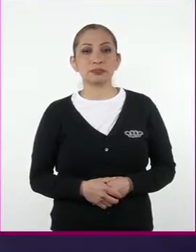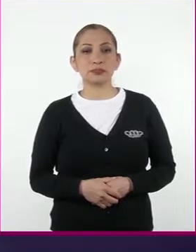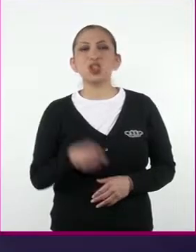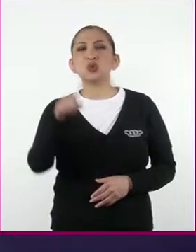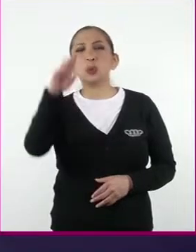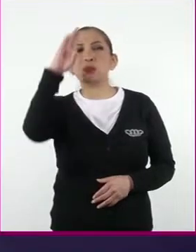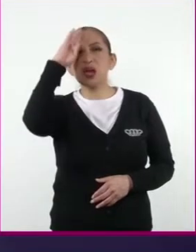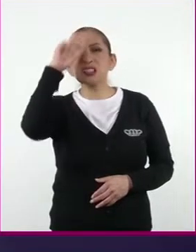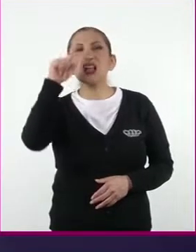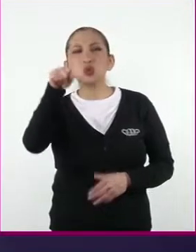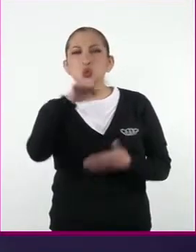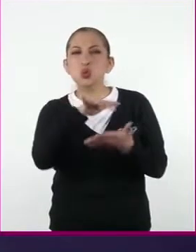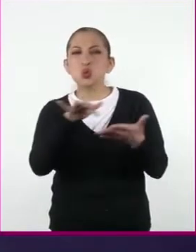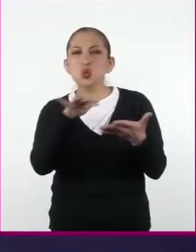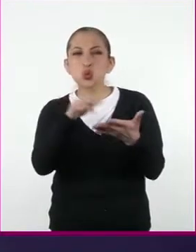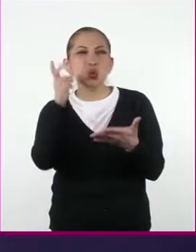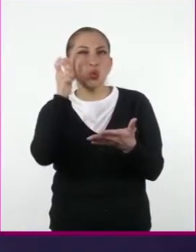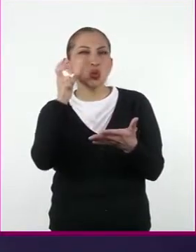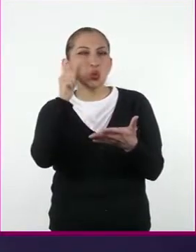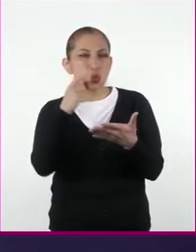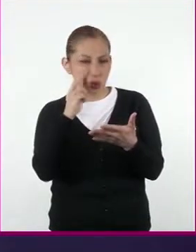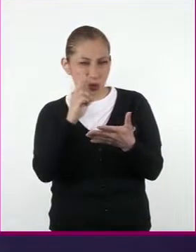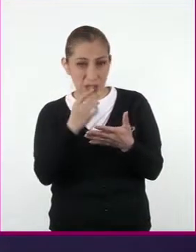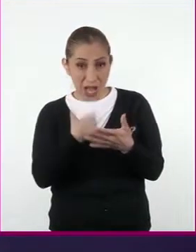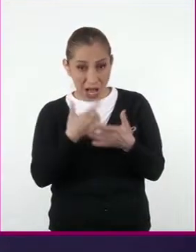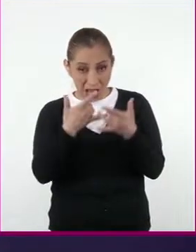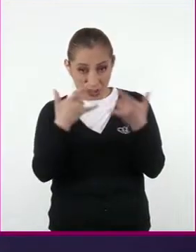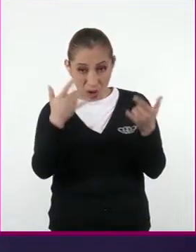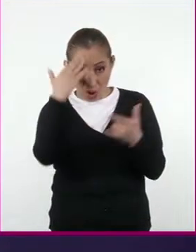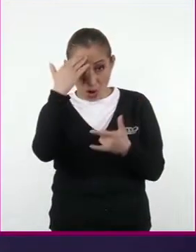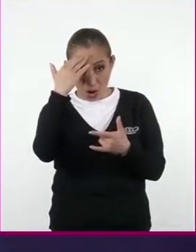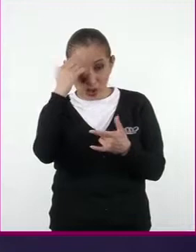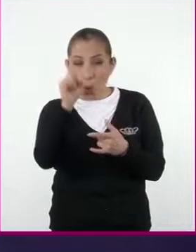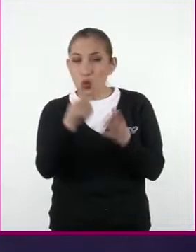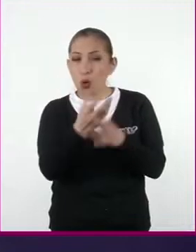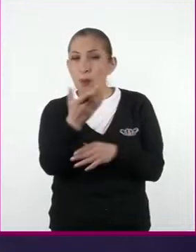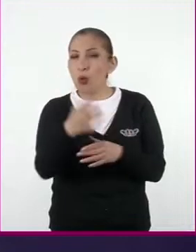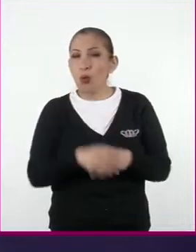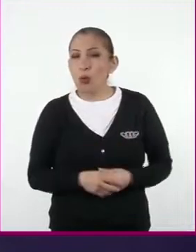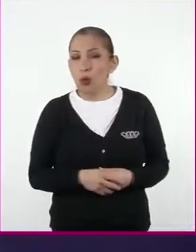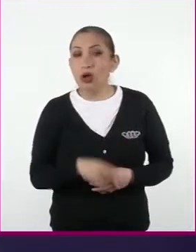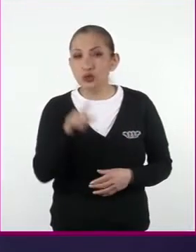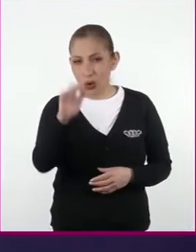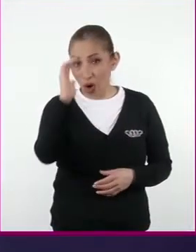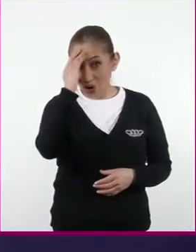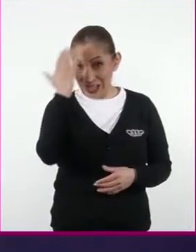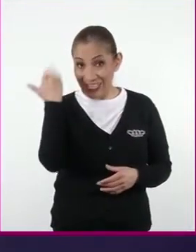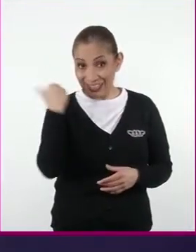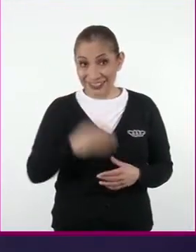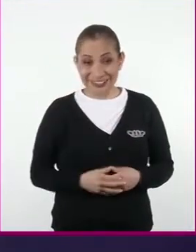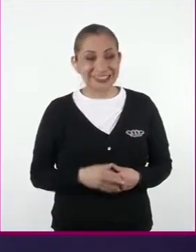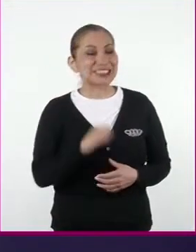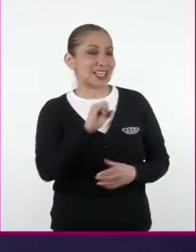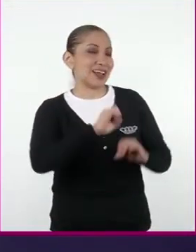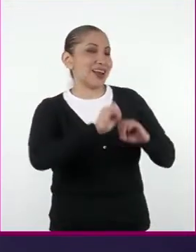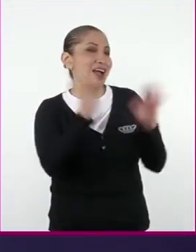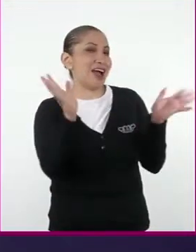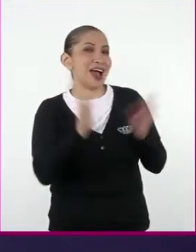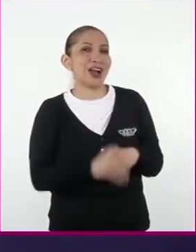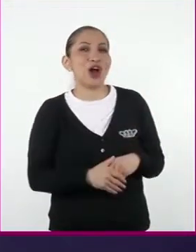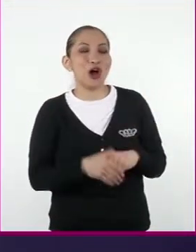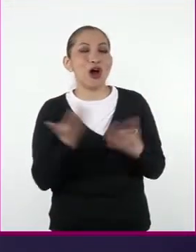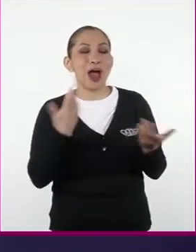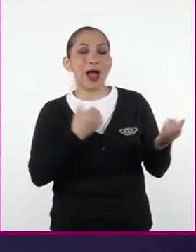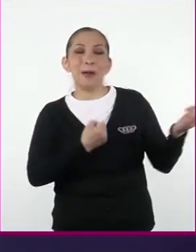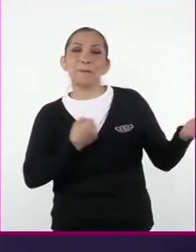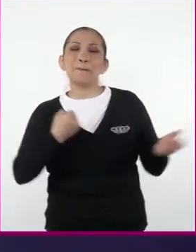¿Qué pensaron mientras leíamos el fragmento? ¿Ya conocían el cuento o fue nuevo para ustedes? ¿Tú ya lo conocías, Leslie? Sí, claro. Es el